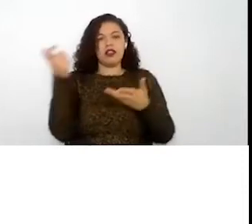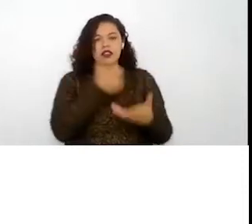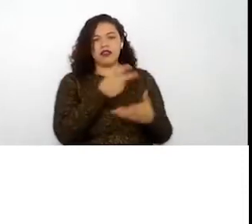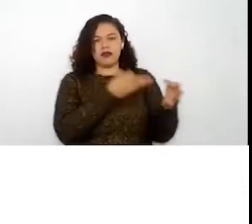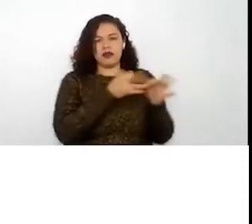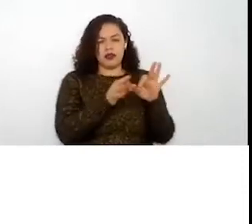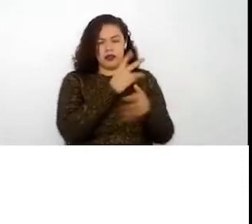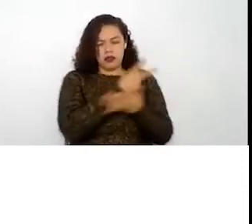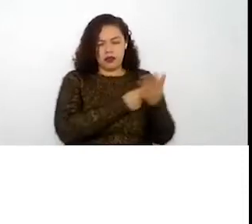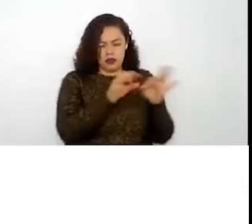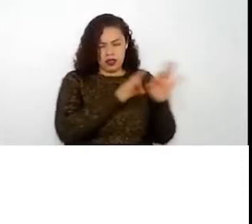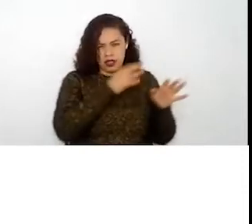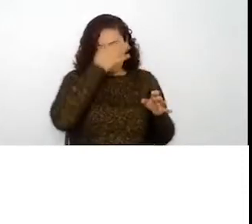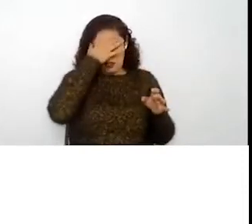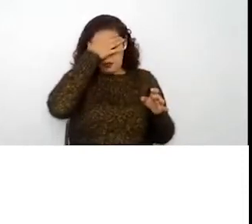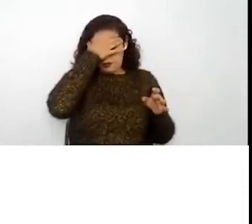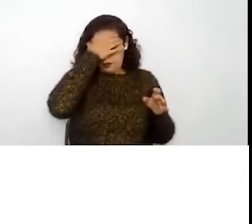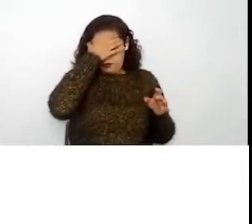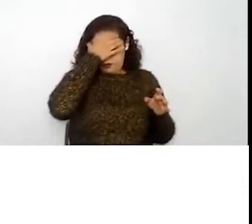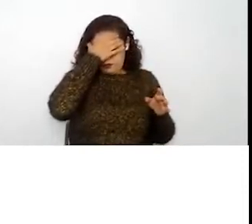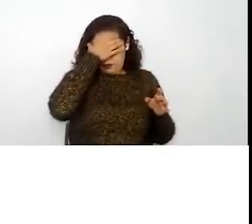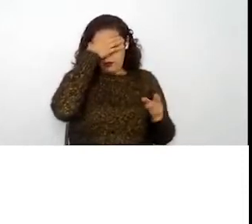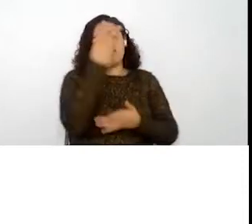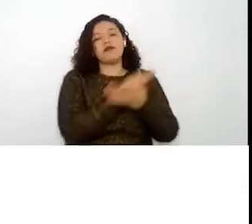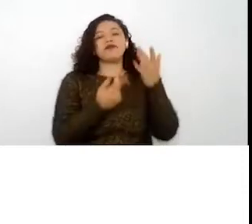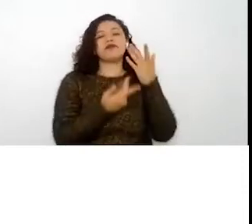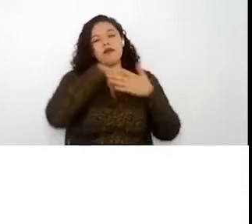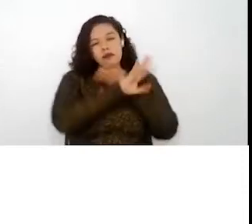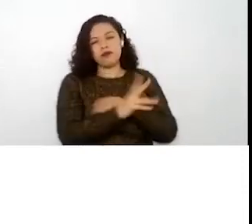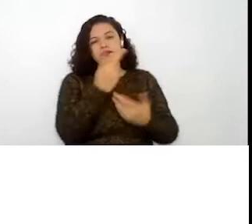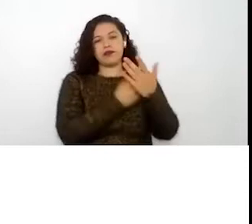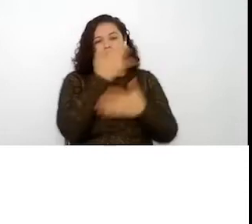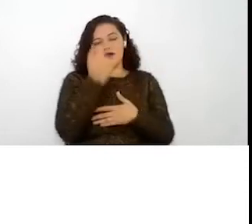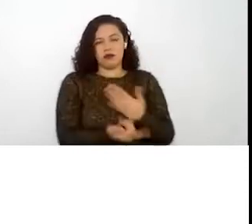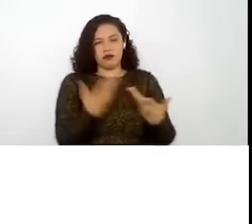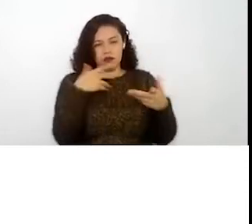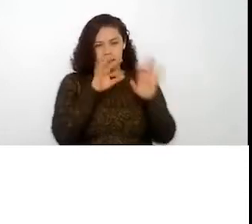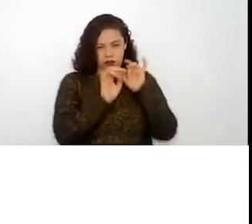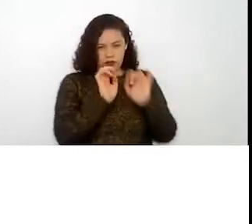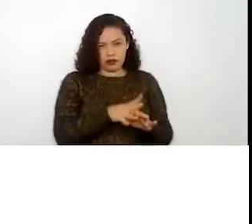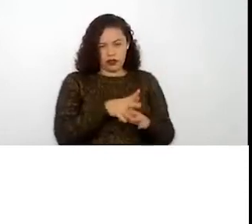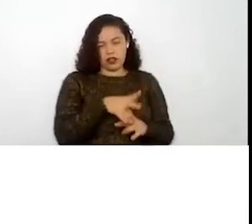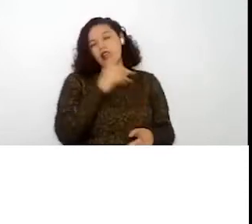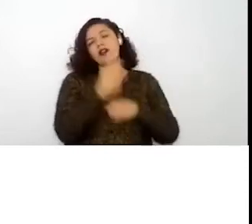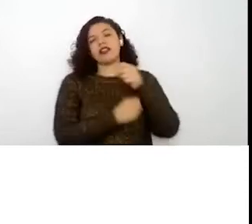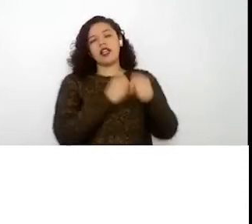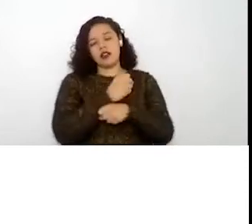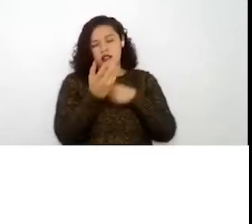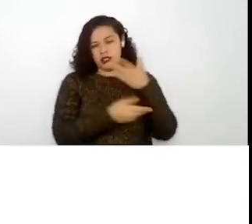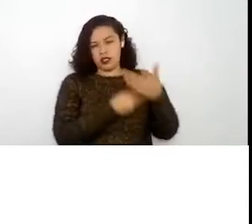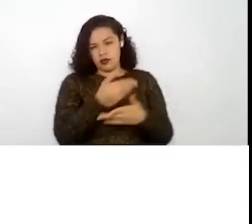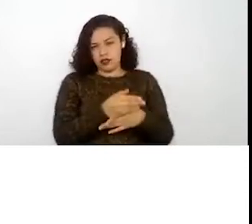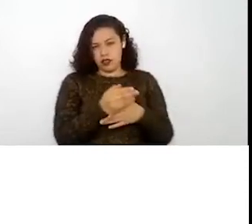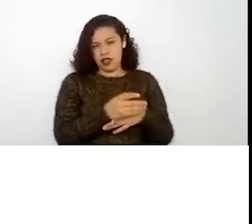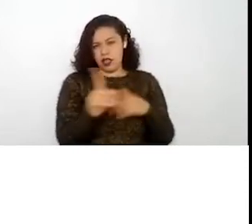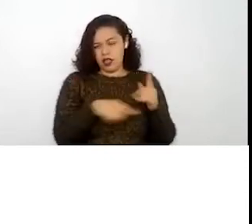trabajo incluye lo que llegamos platicado cómo ingresar el programa como ingresar los proyectos y la proyección anual de servicios y dentro